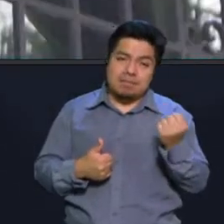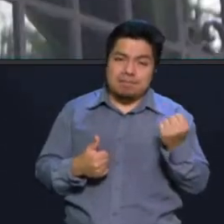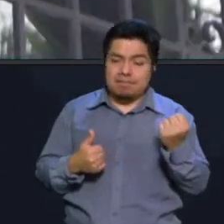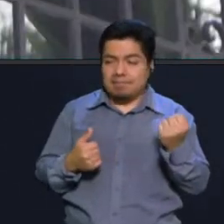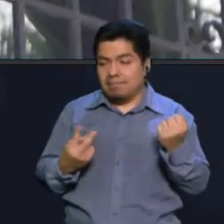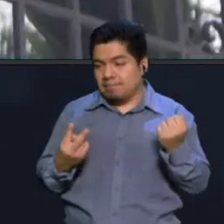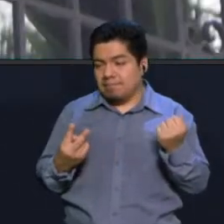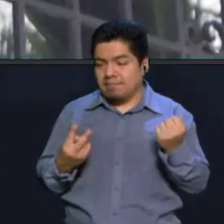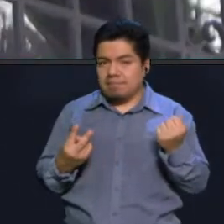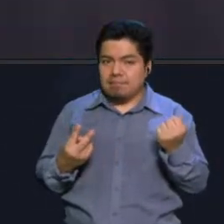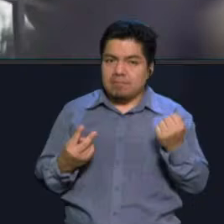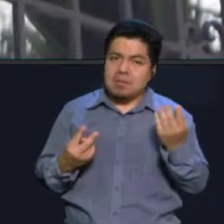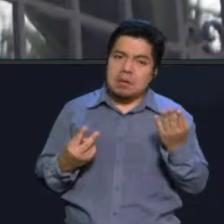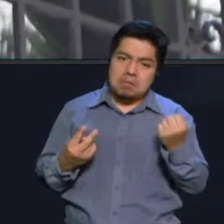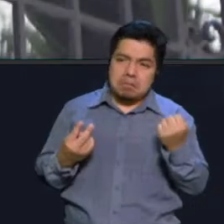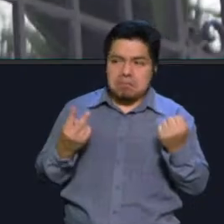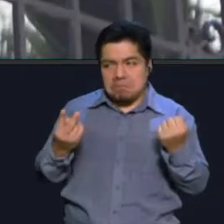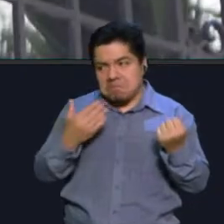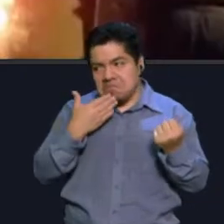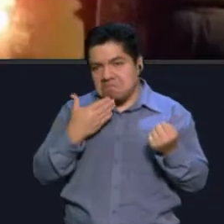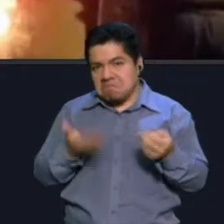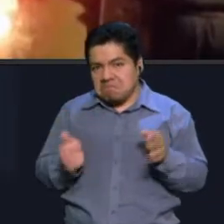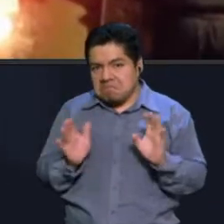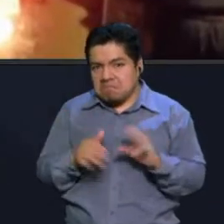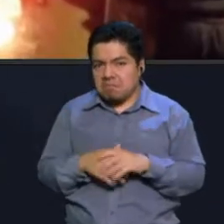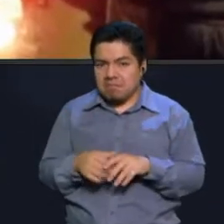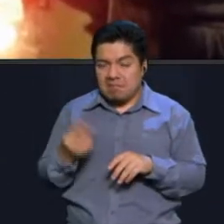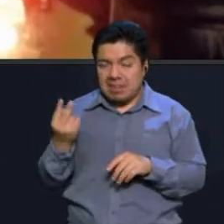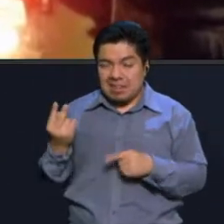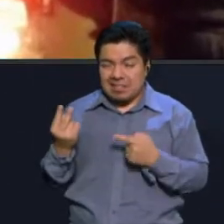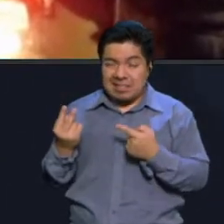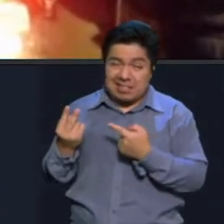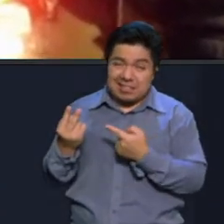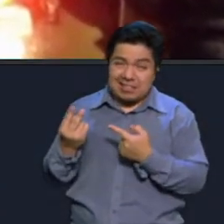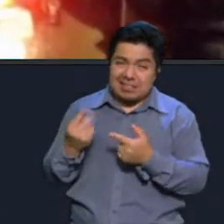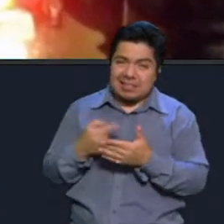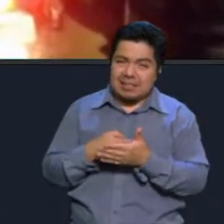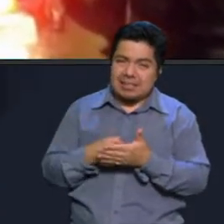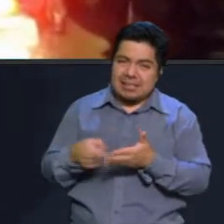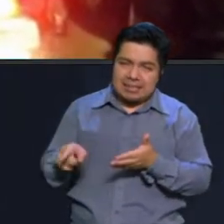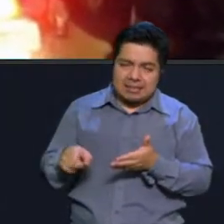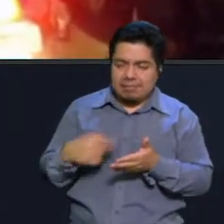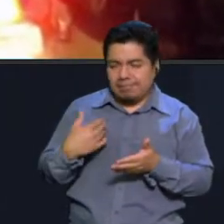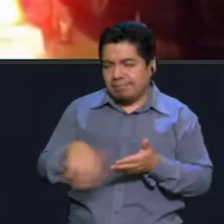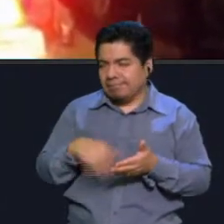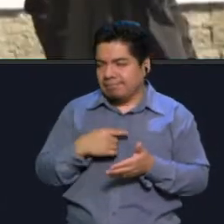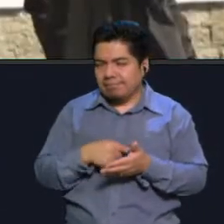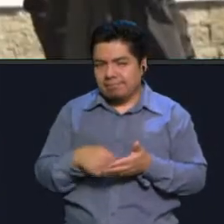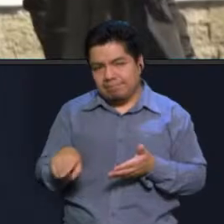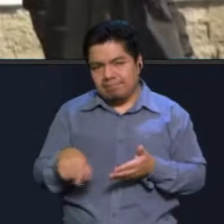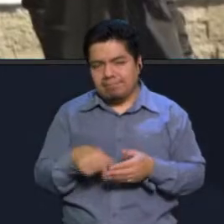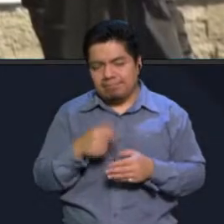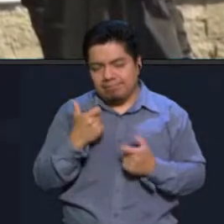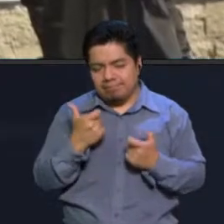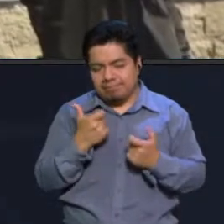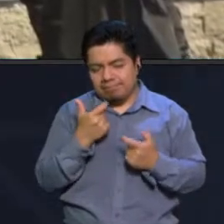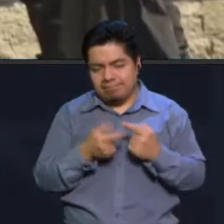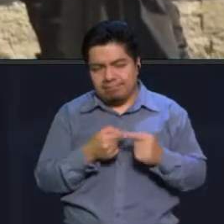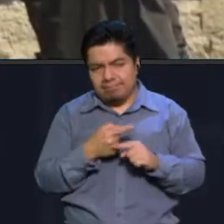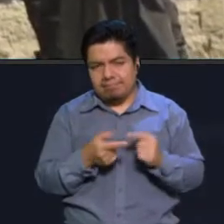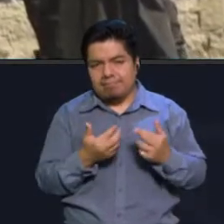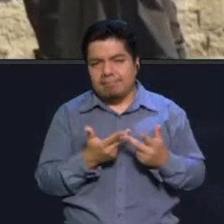sigue insistiendo que 9-2 es una goliza, pero esas dos se anula su eje frontal económico. Ahora,